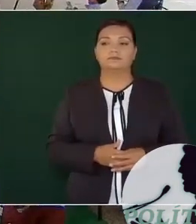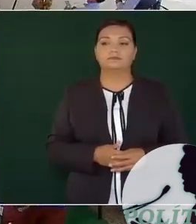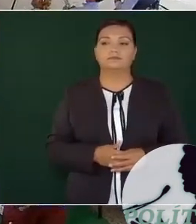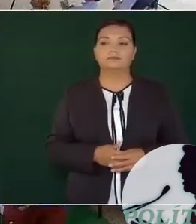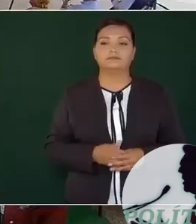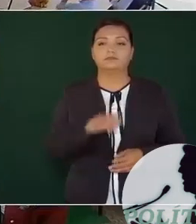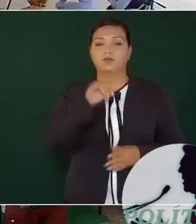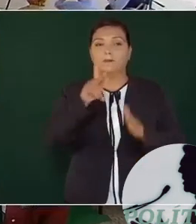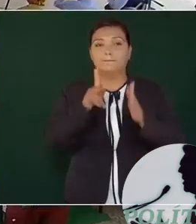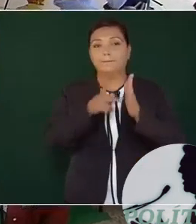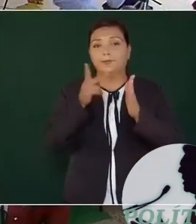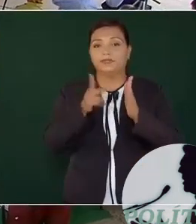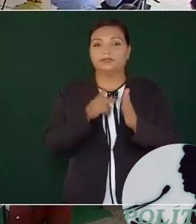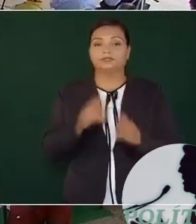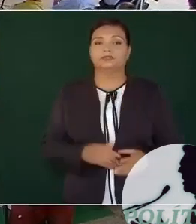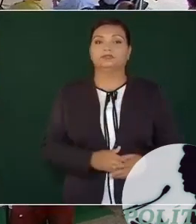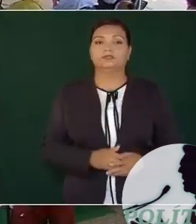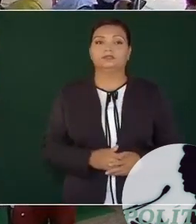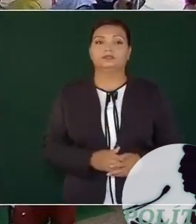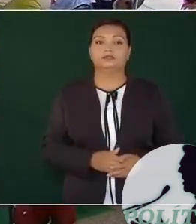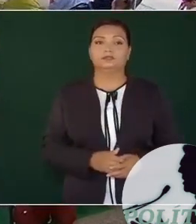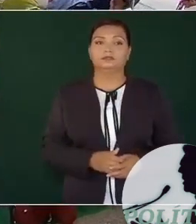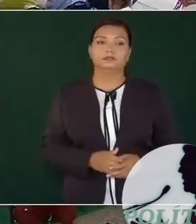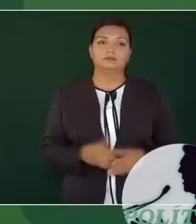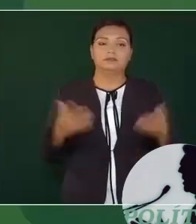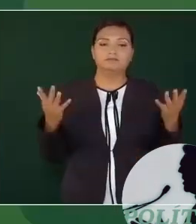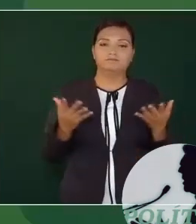a veces se